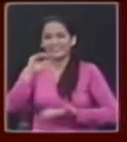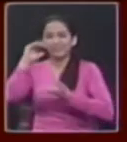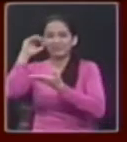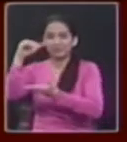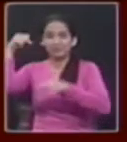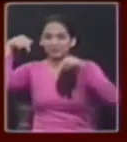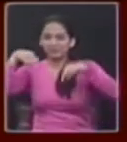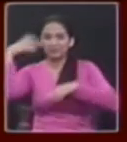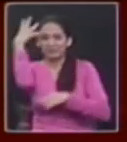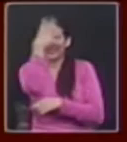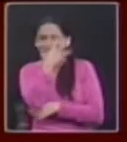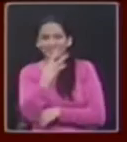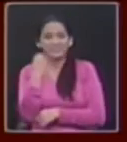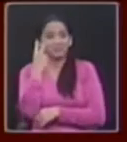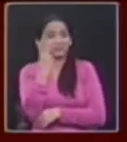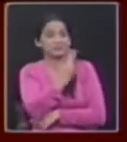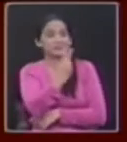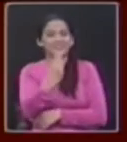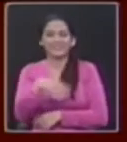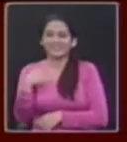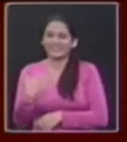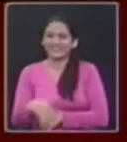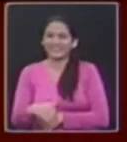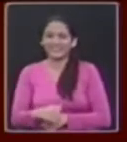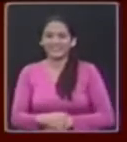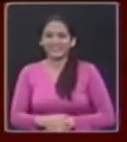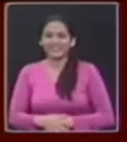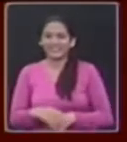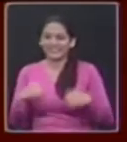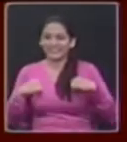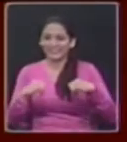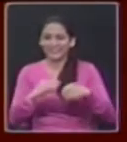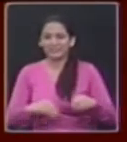existe una variedad increíble, maravillosas flores. Seguimos con ustedes, estudios.